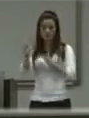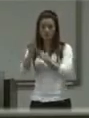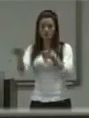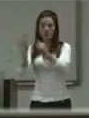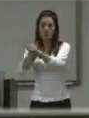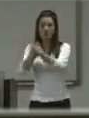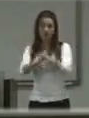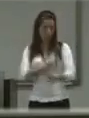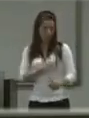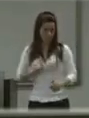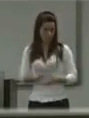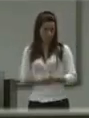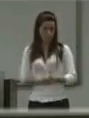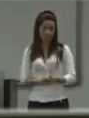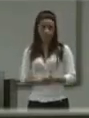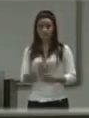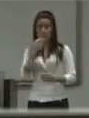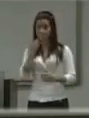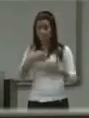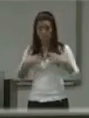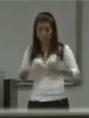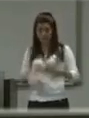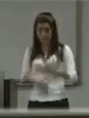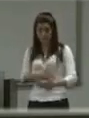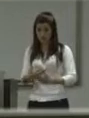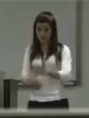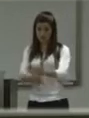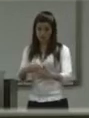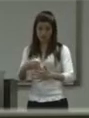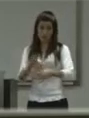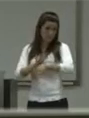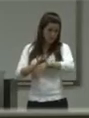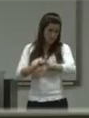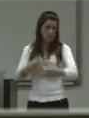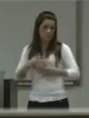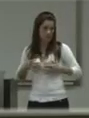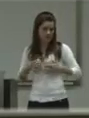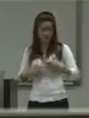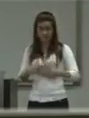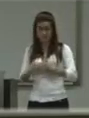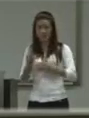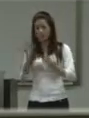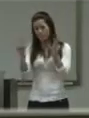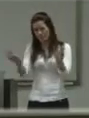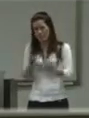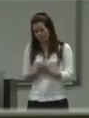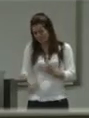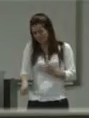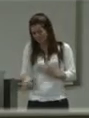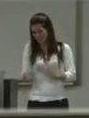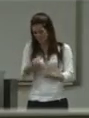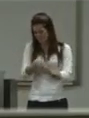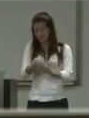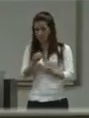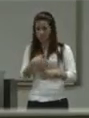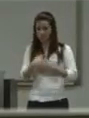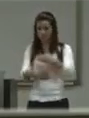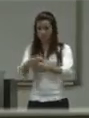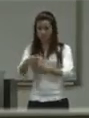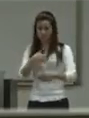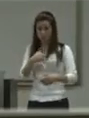es para cualquier procedimiento Incluyendo los la intervención de aborto legal en Colombia la persona